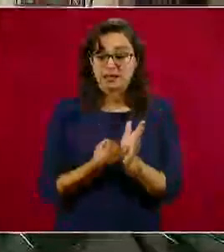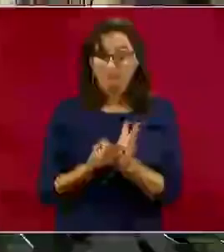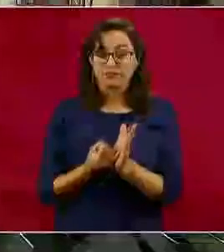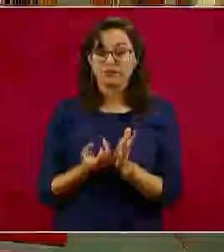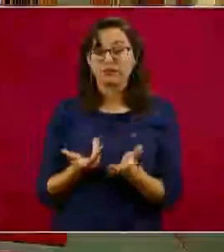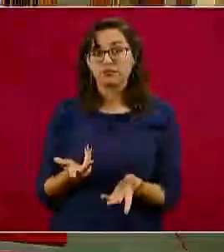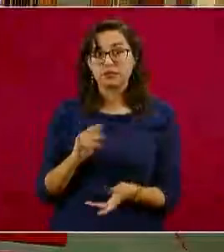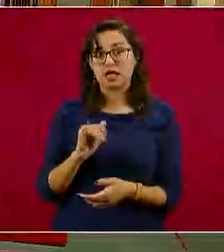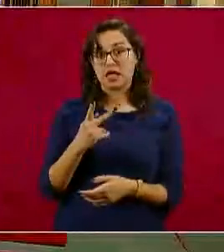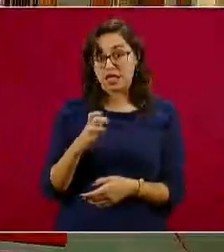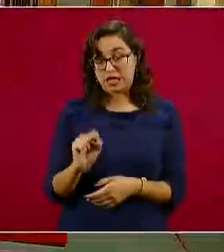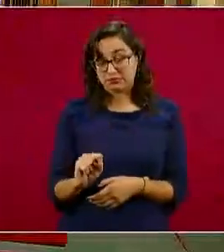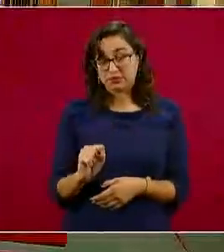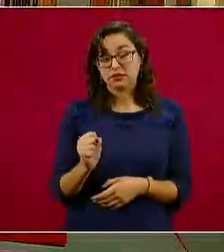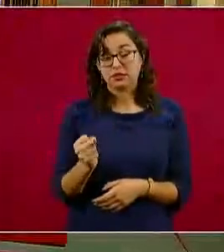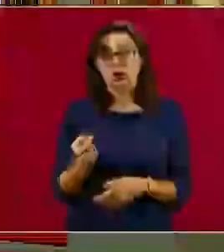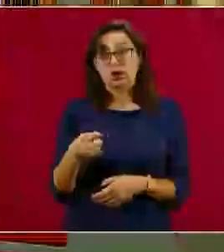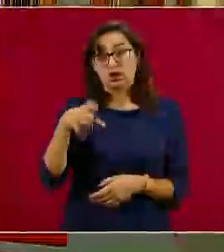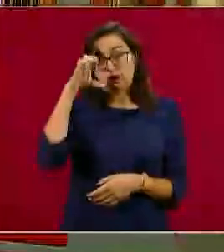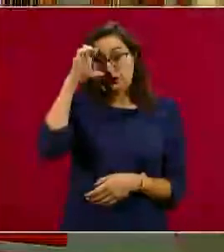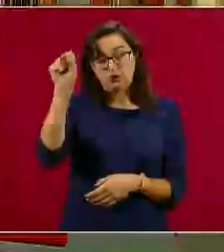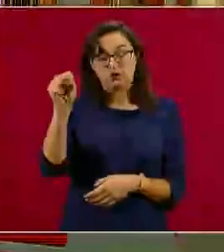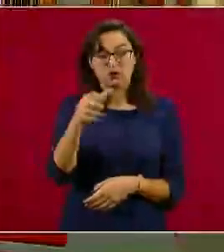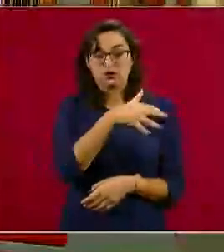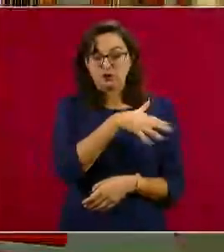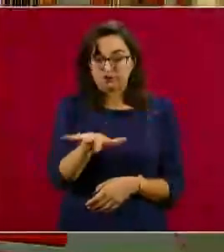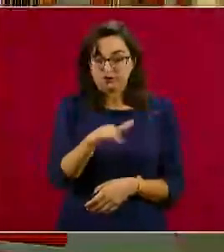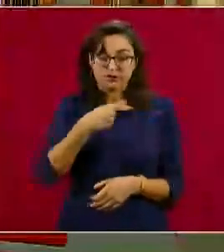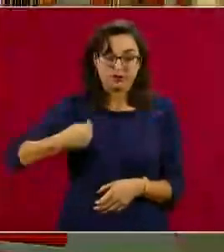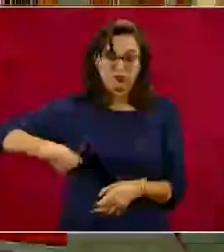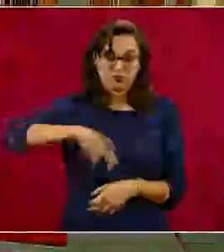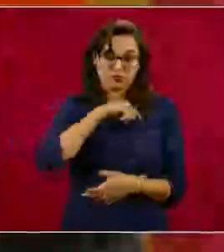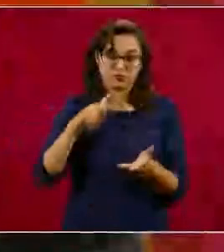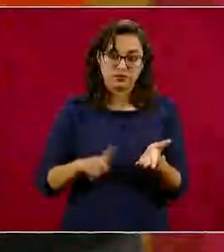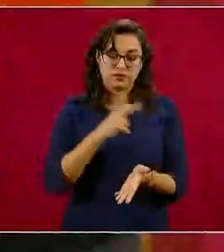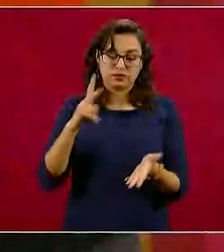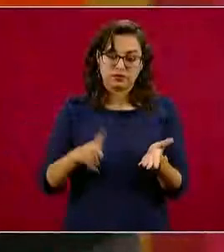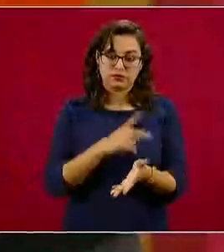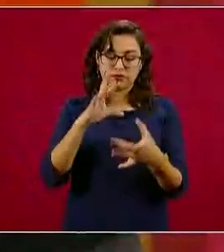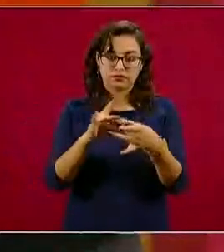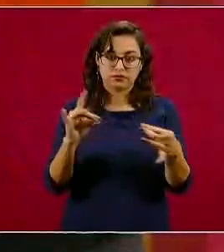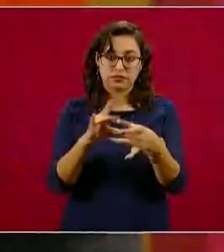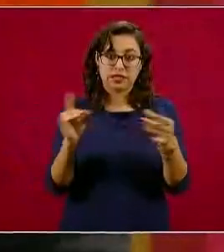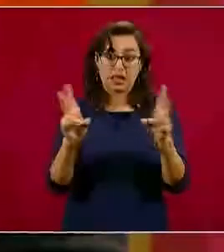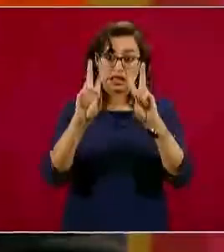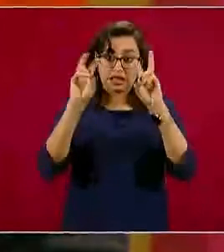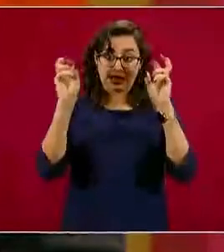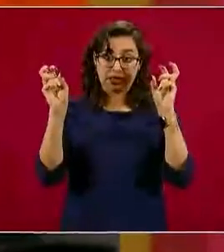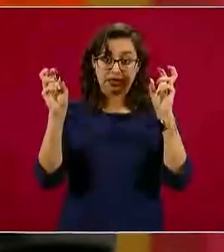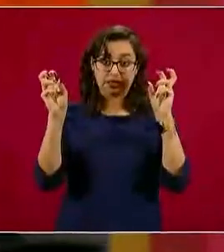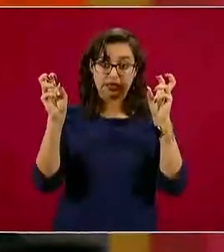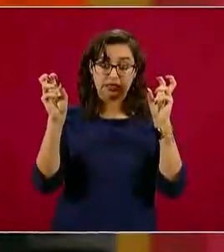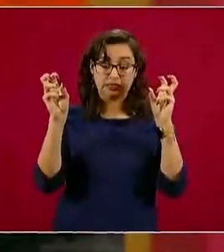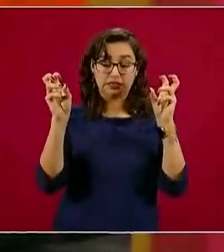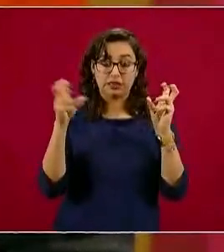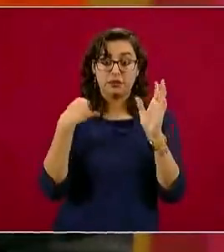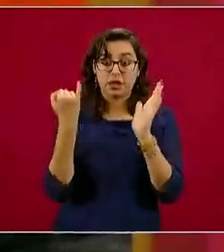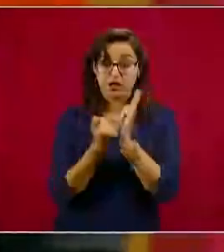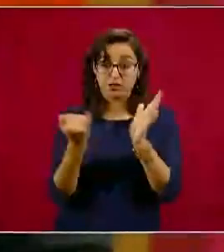más general que hemos comentado aquí. El uso de impuestos a ciertos